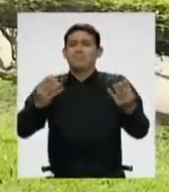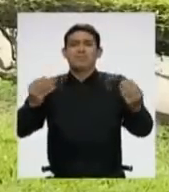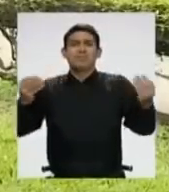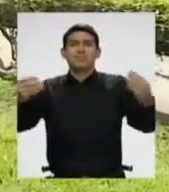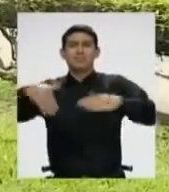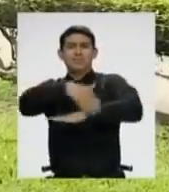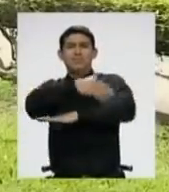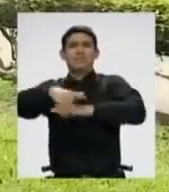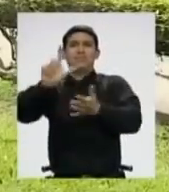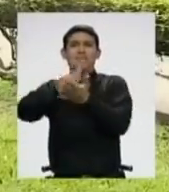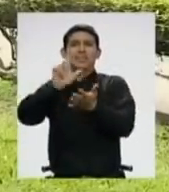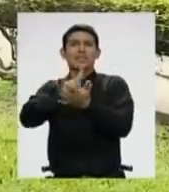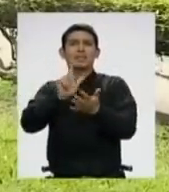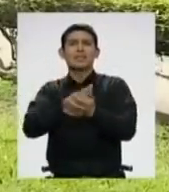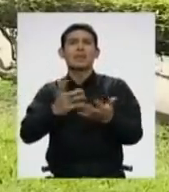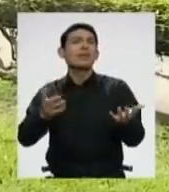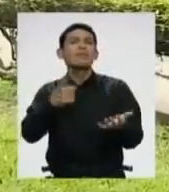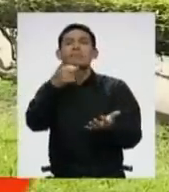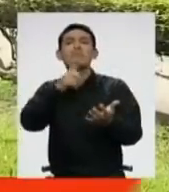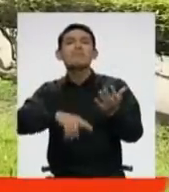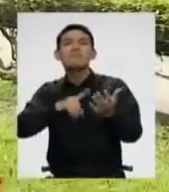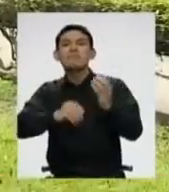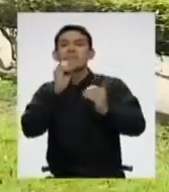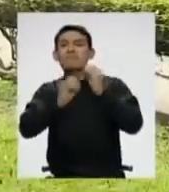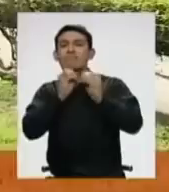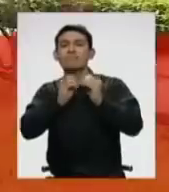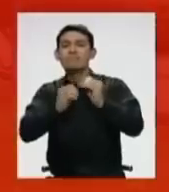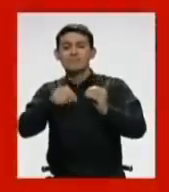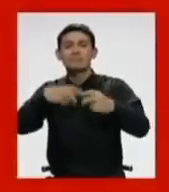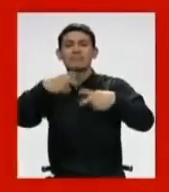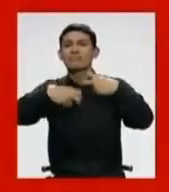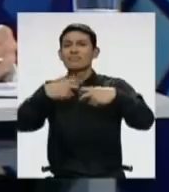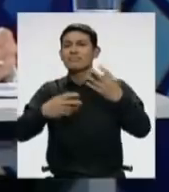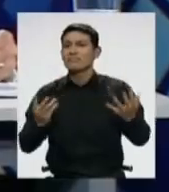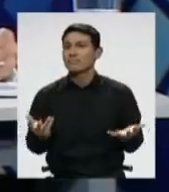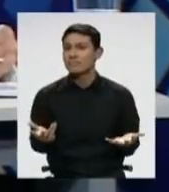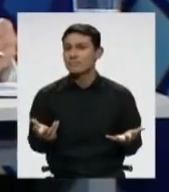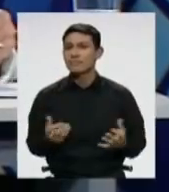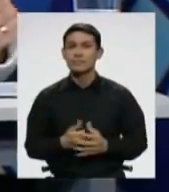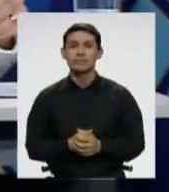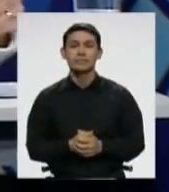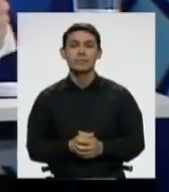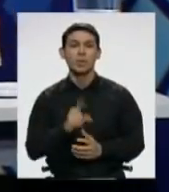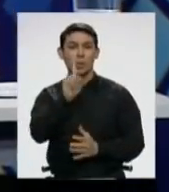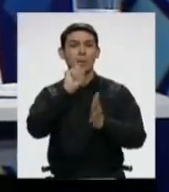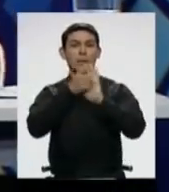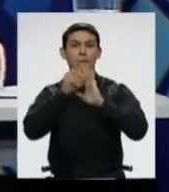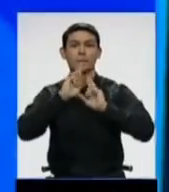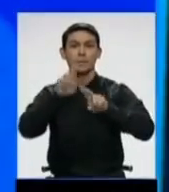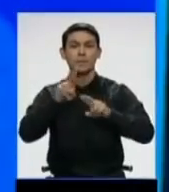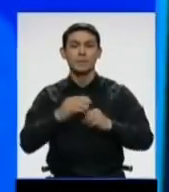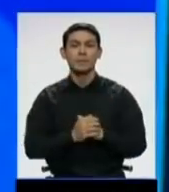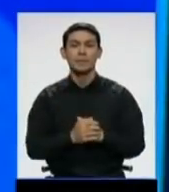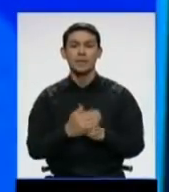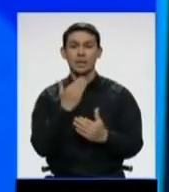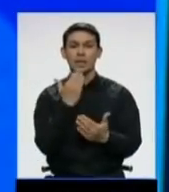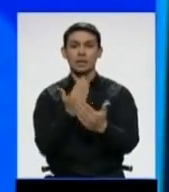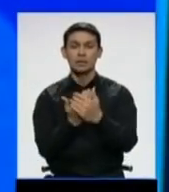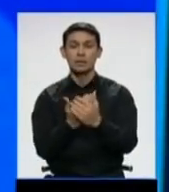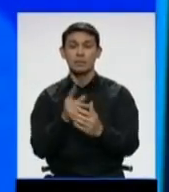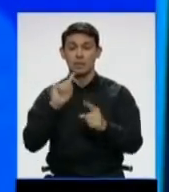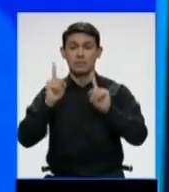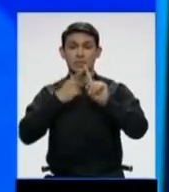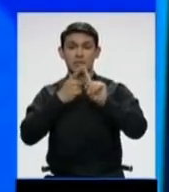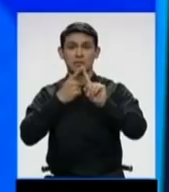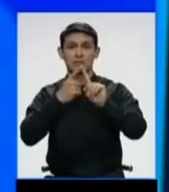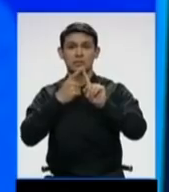Lima. ¿Qué soluciones plantearía frente a esta problemática? Un minuto para responder. Muchas gracias. En primer lugar,